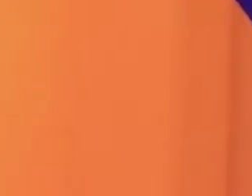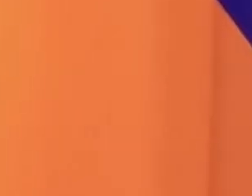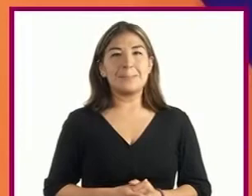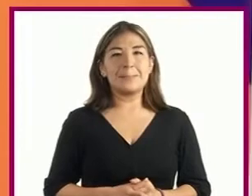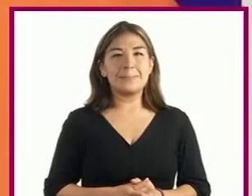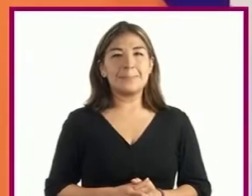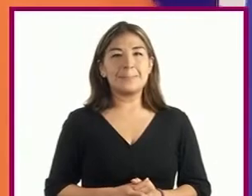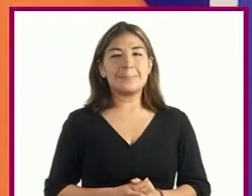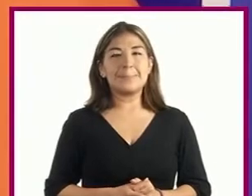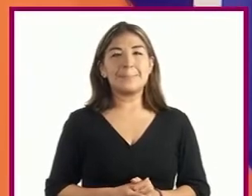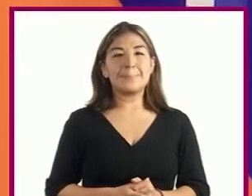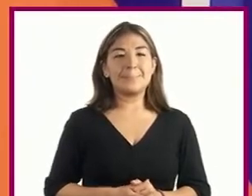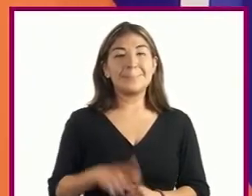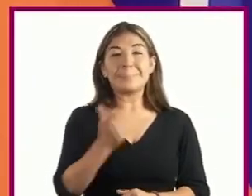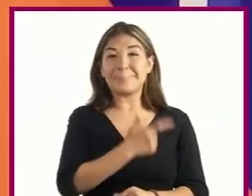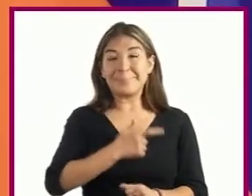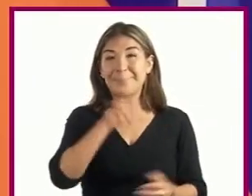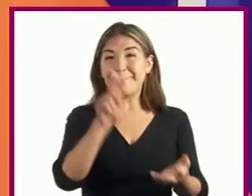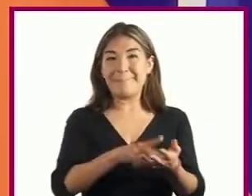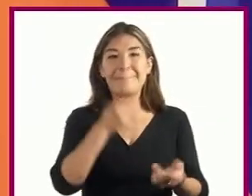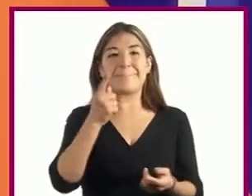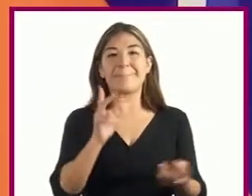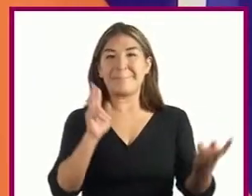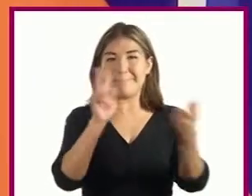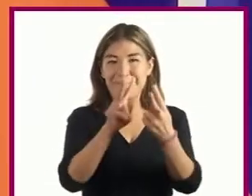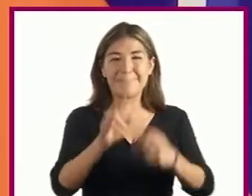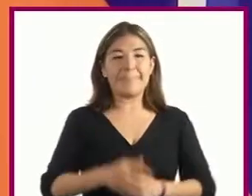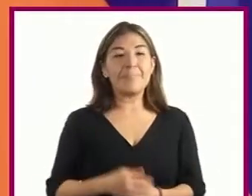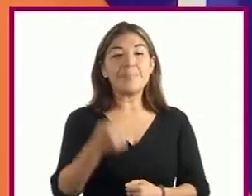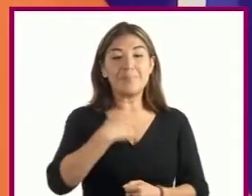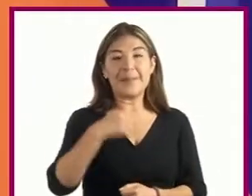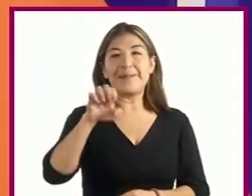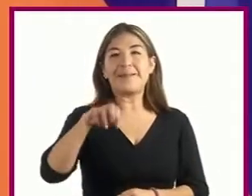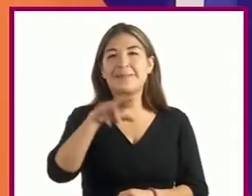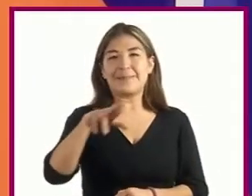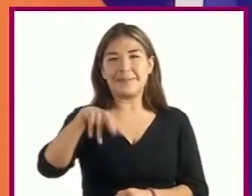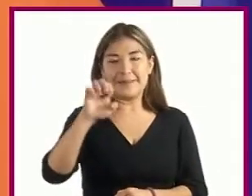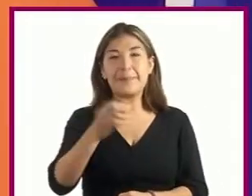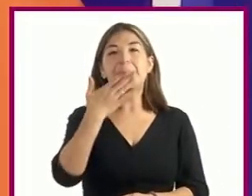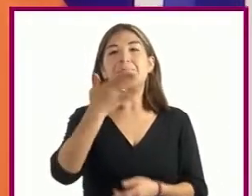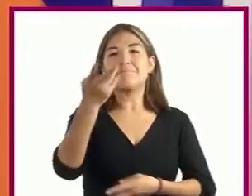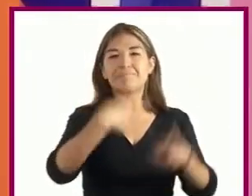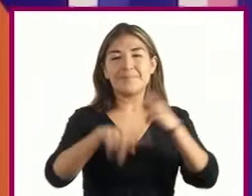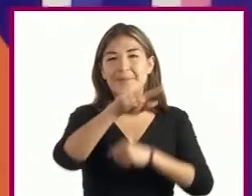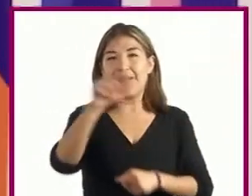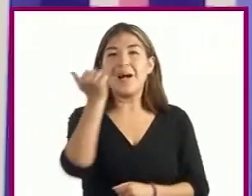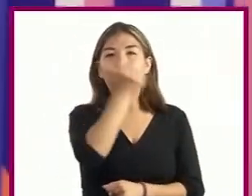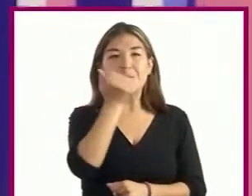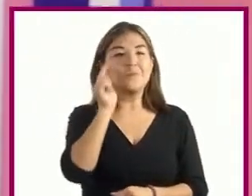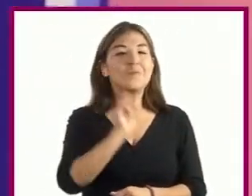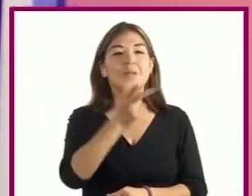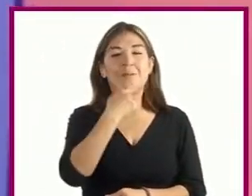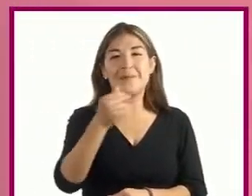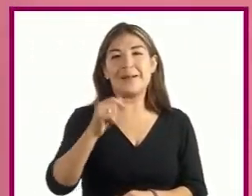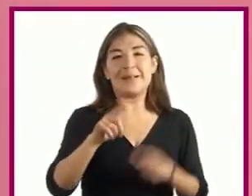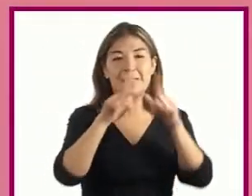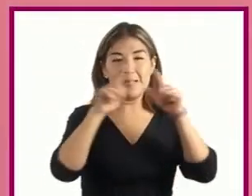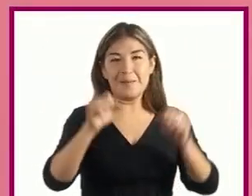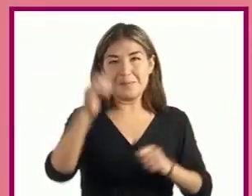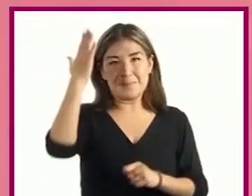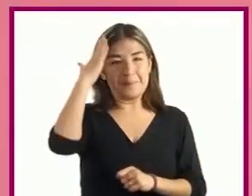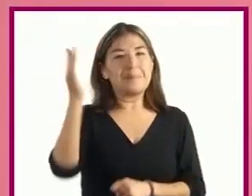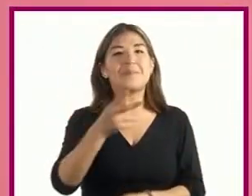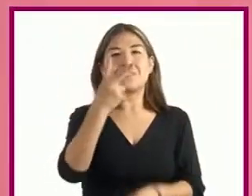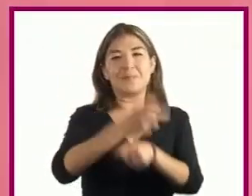Qué gusto estar nuevamente con ustedes. Soy Enrique Rodal y les doy la bienvenida a las alumnas y alumnos de lengua materna de segundo grado